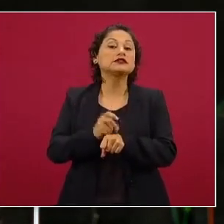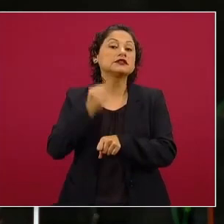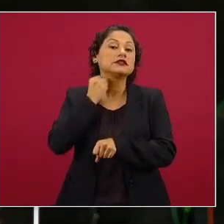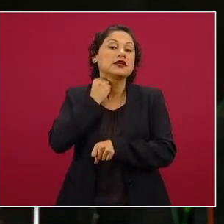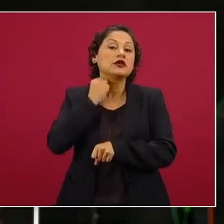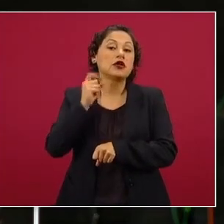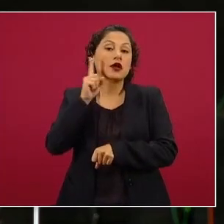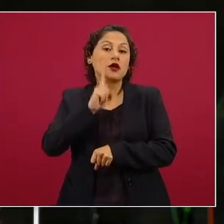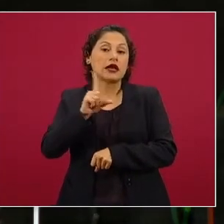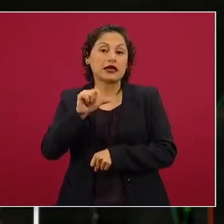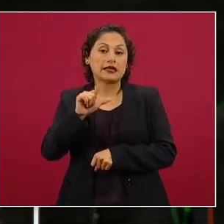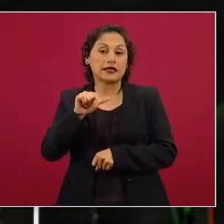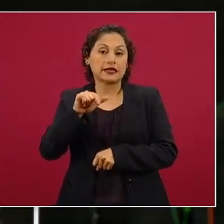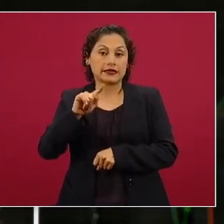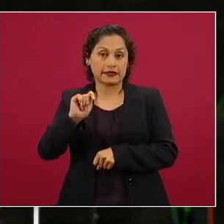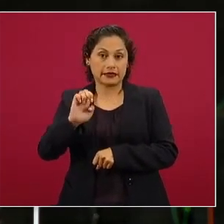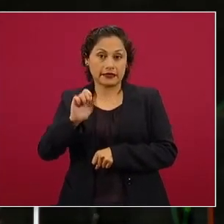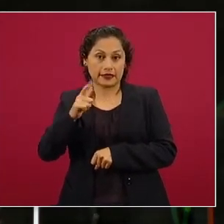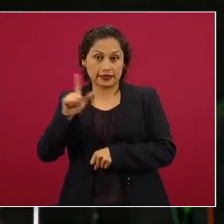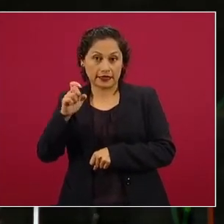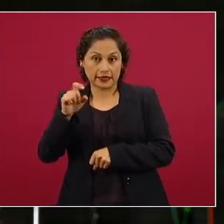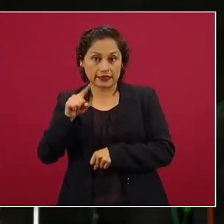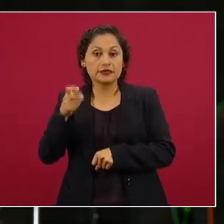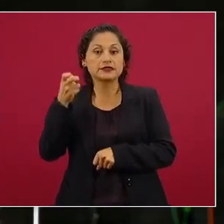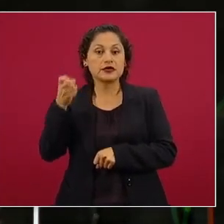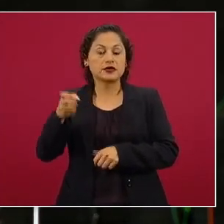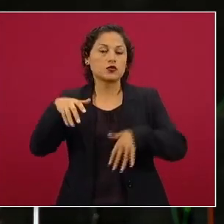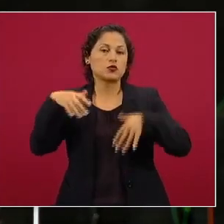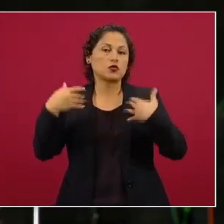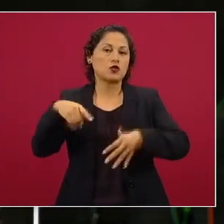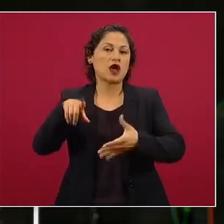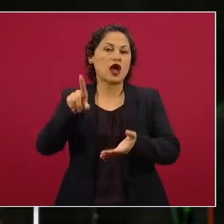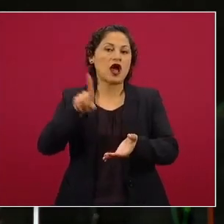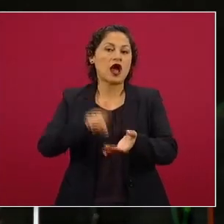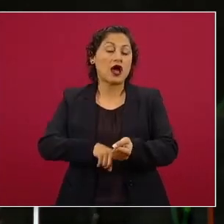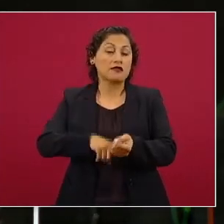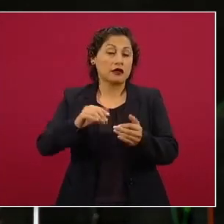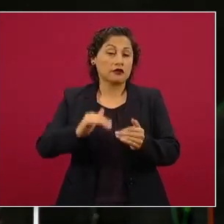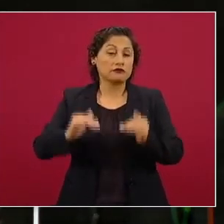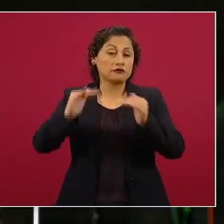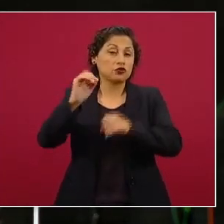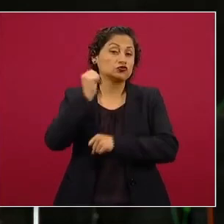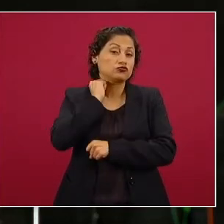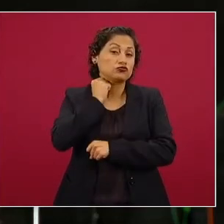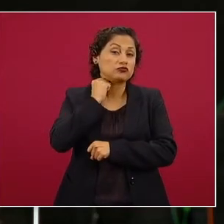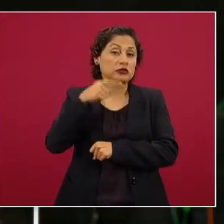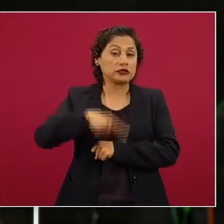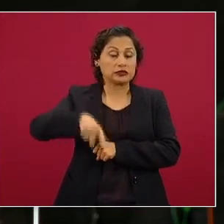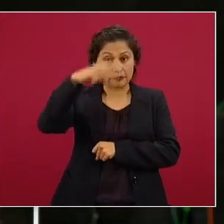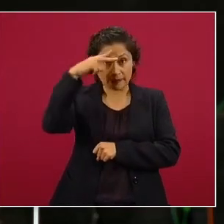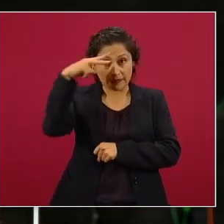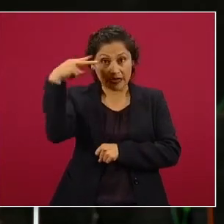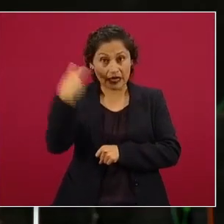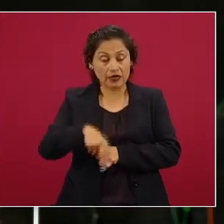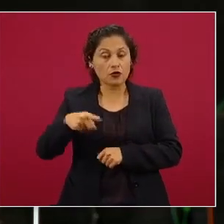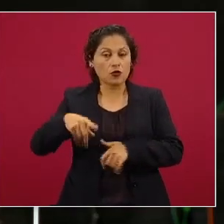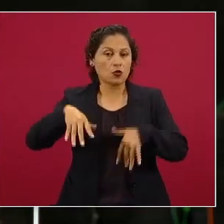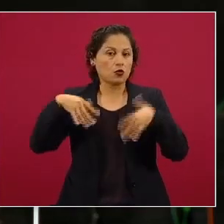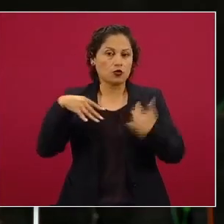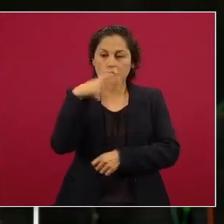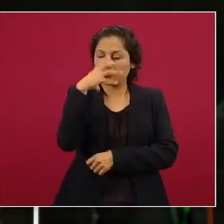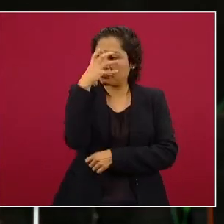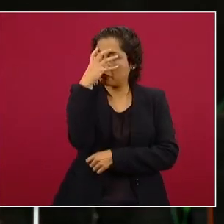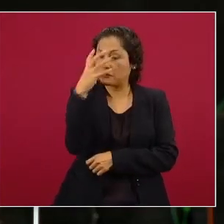un acto circense en la Cámara Alta del Congreso mexicano al acusar de que su gobierno